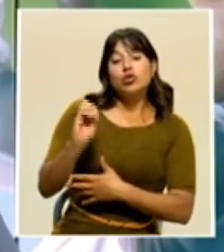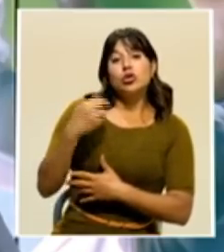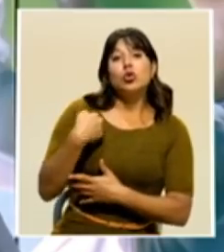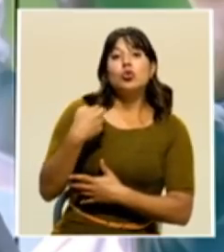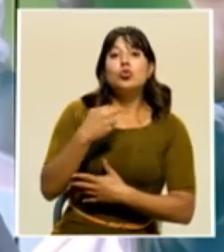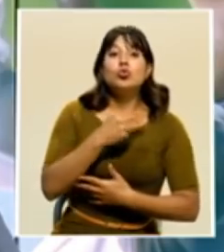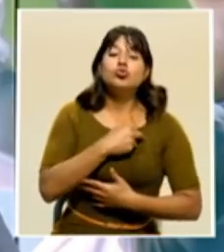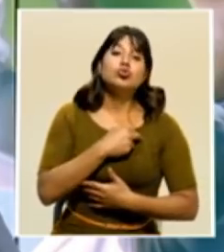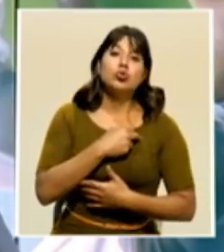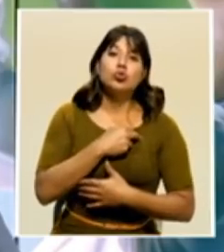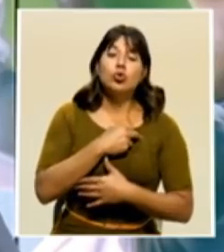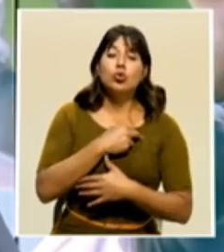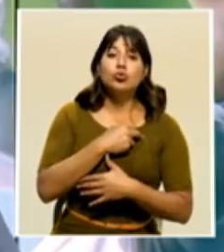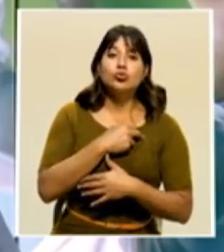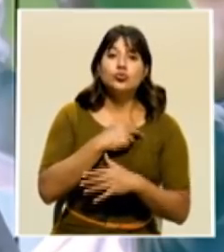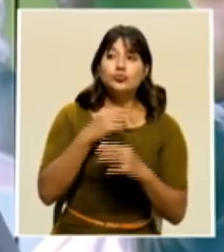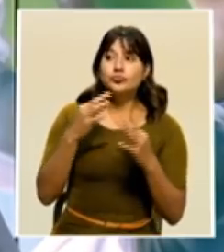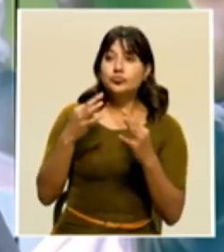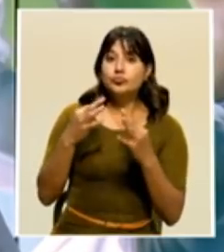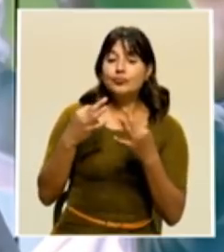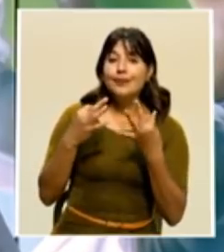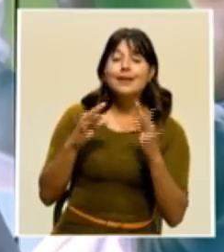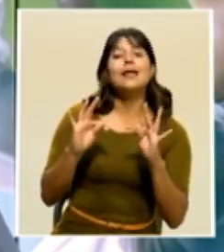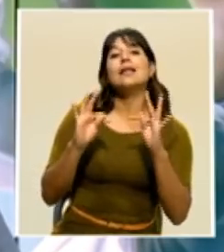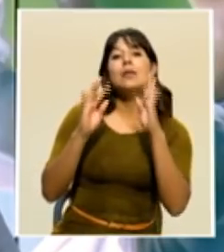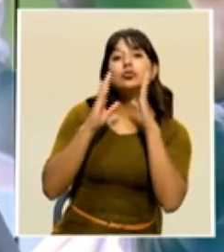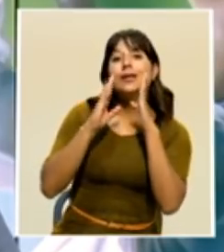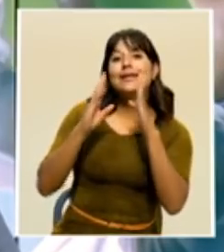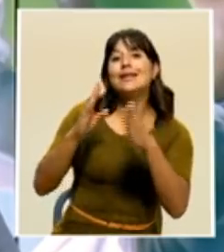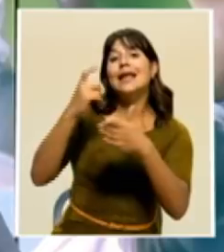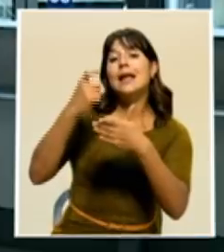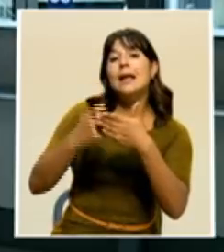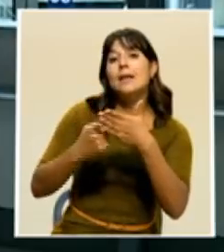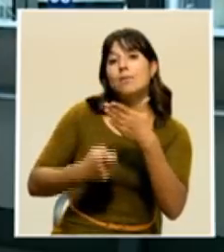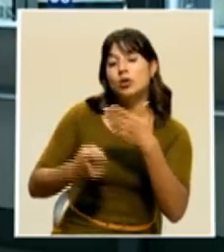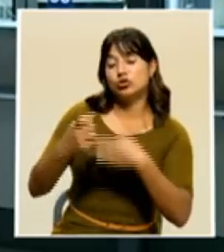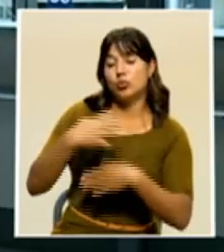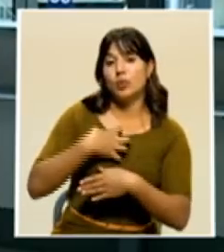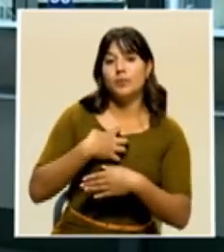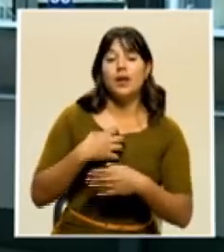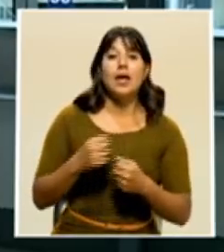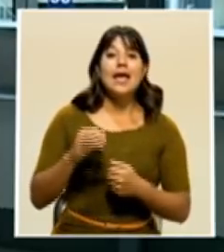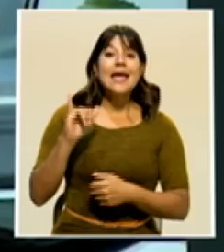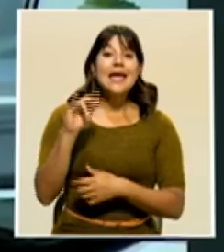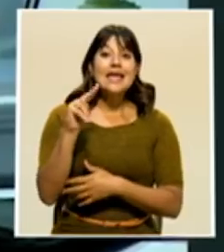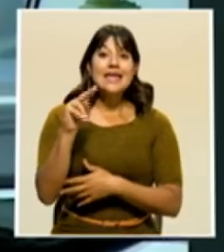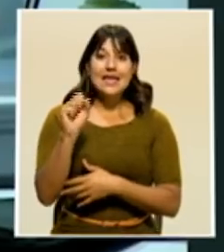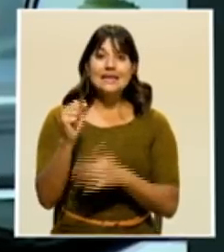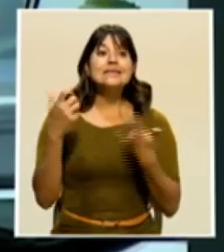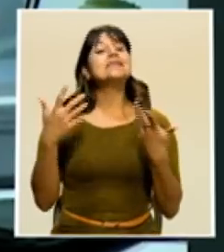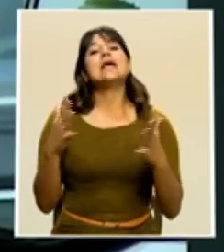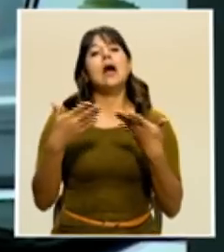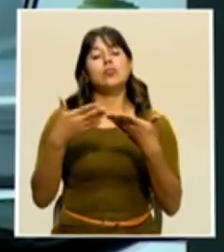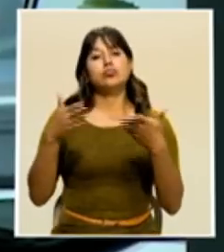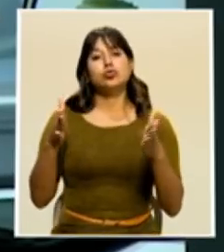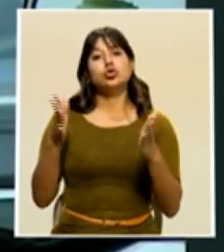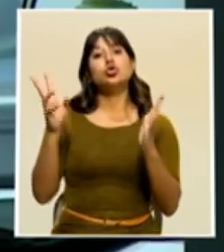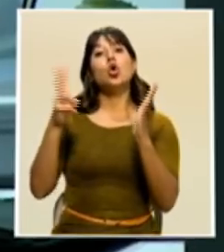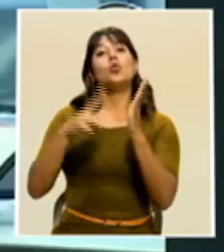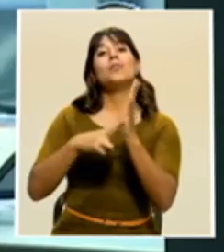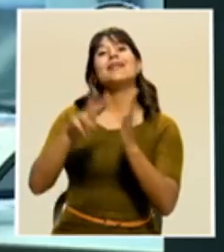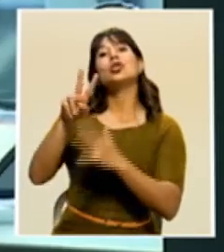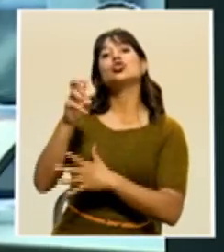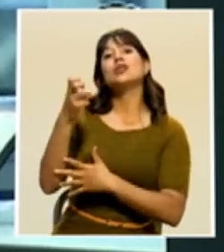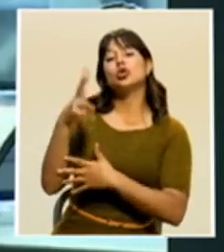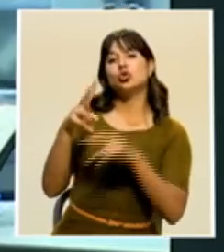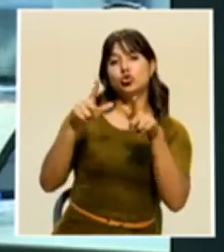este bajonazo en lo que es el impuesto a la propiedad de los vehículos. Por el momento, el INS habilitó 2.212 puntos para